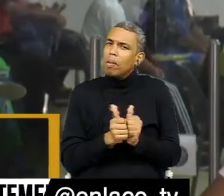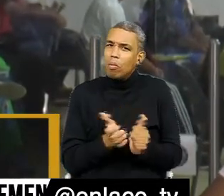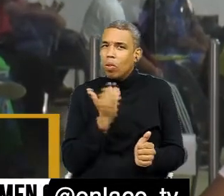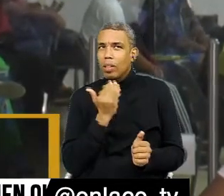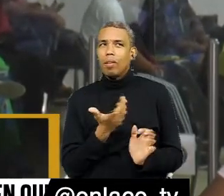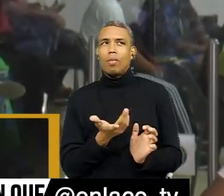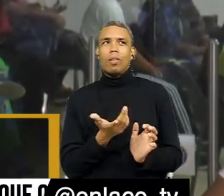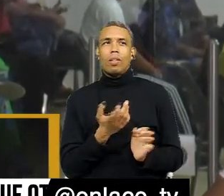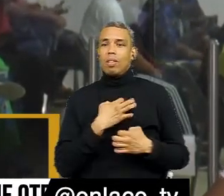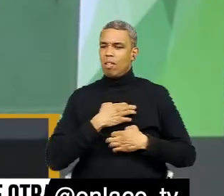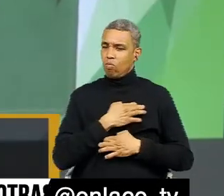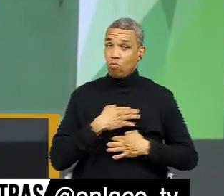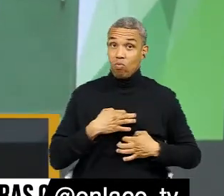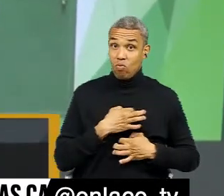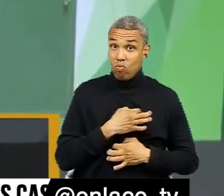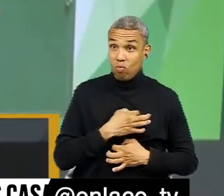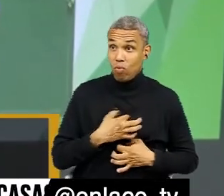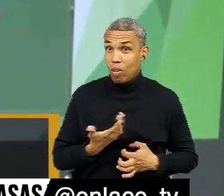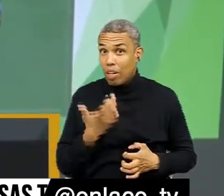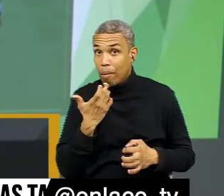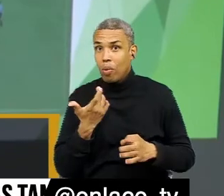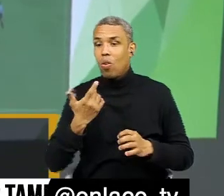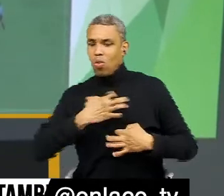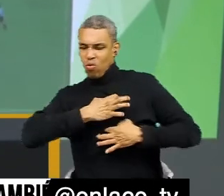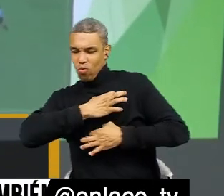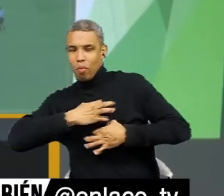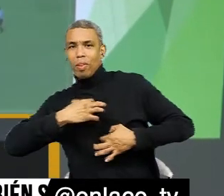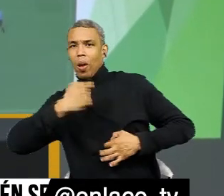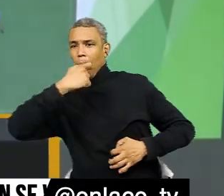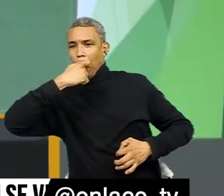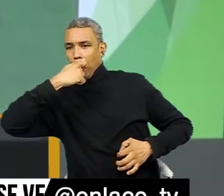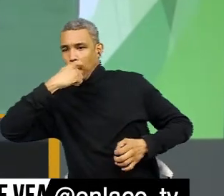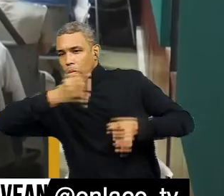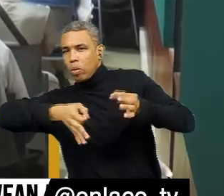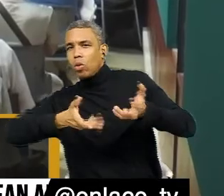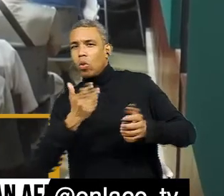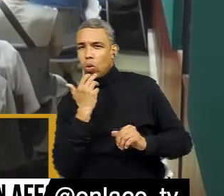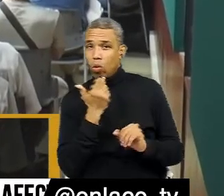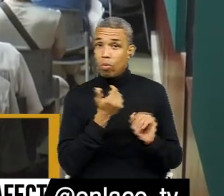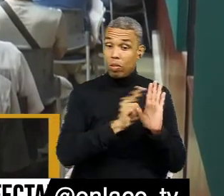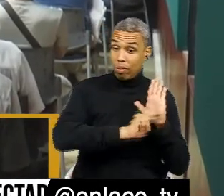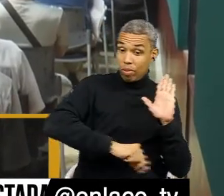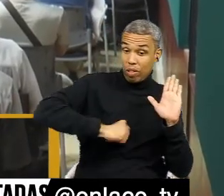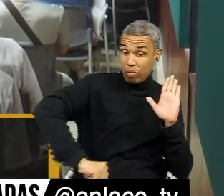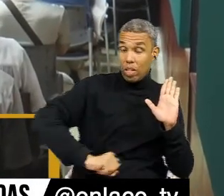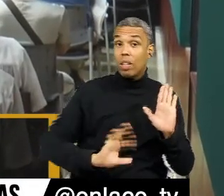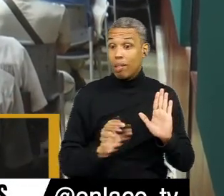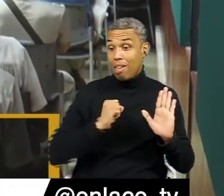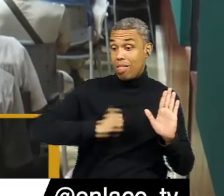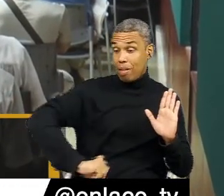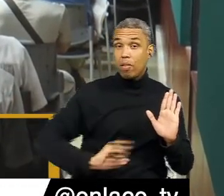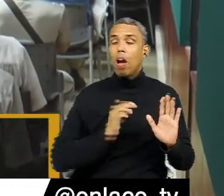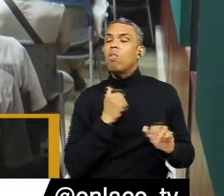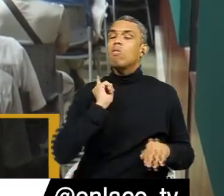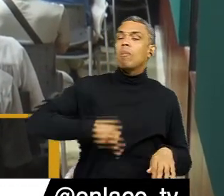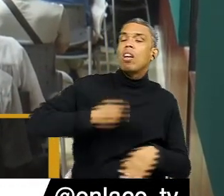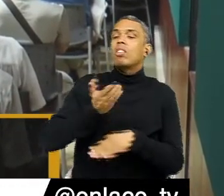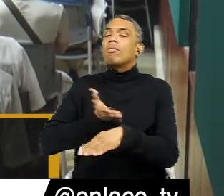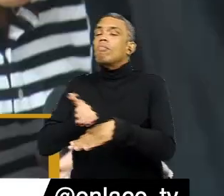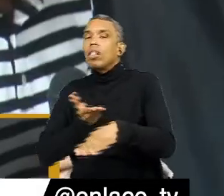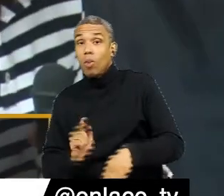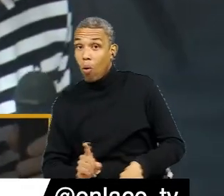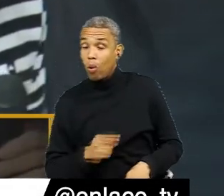de la indumentaria obviamente de los jueces, el tema de los deberes, el tema de los derechos que también tiene el deportista dentro del terreno de juego, pero en últimas es